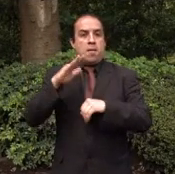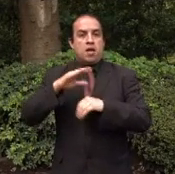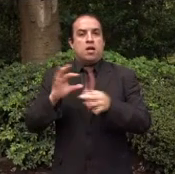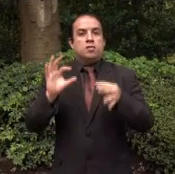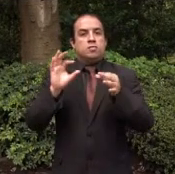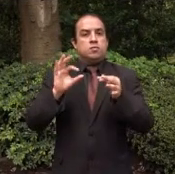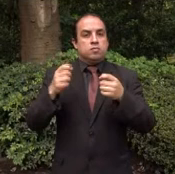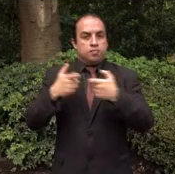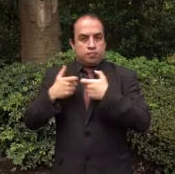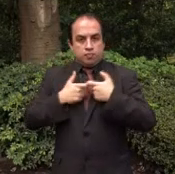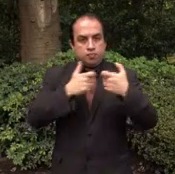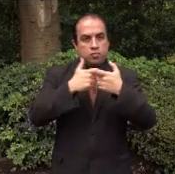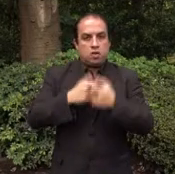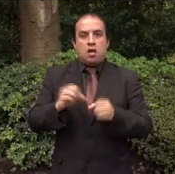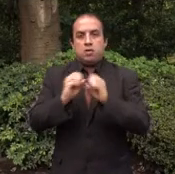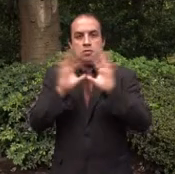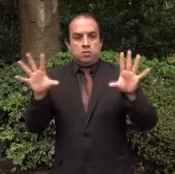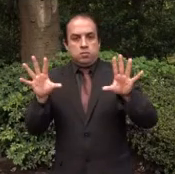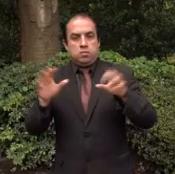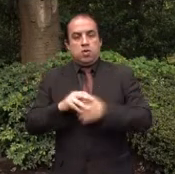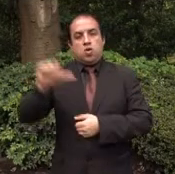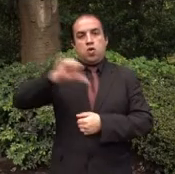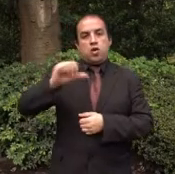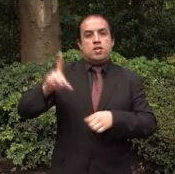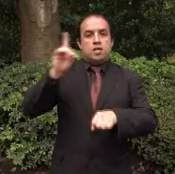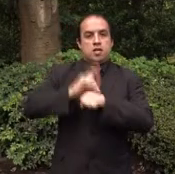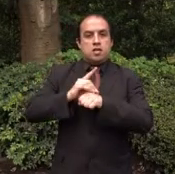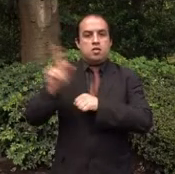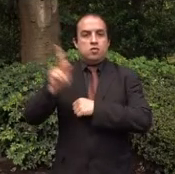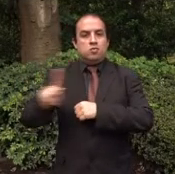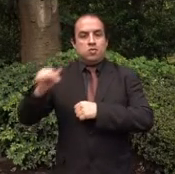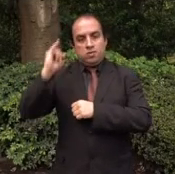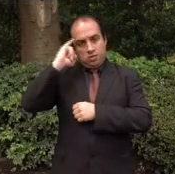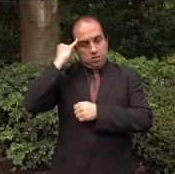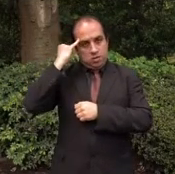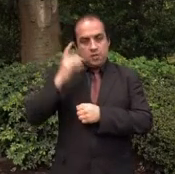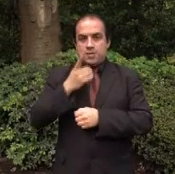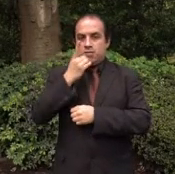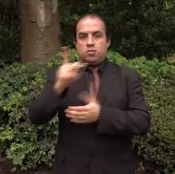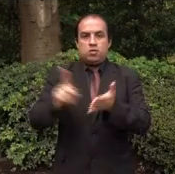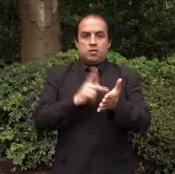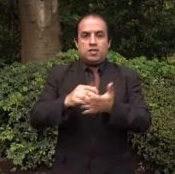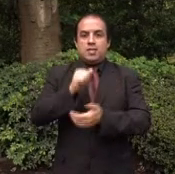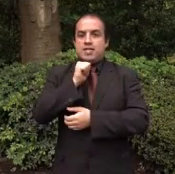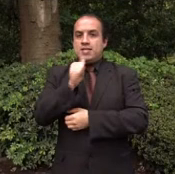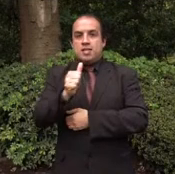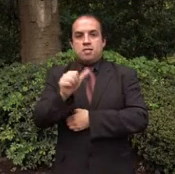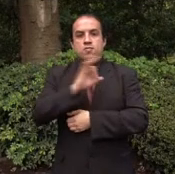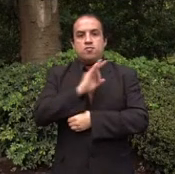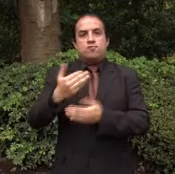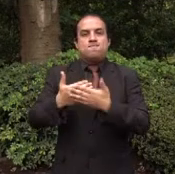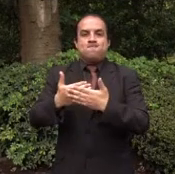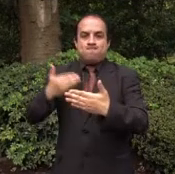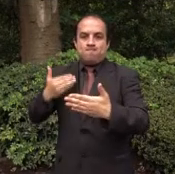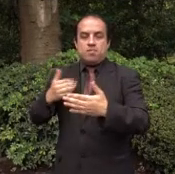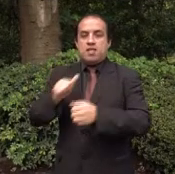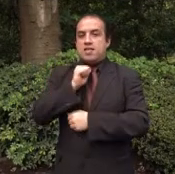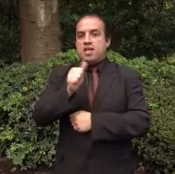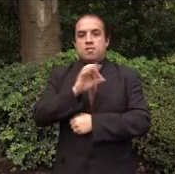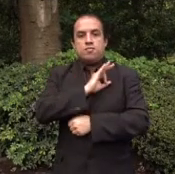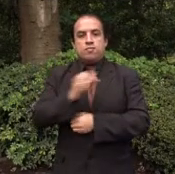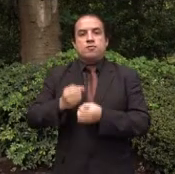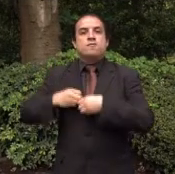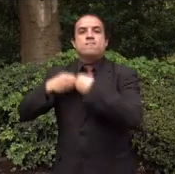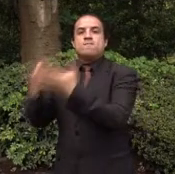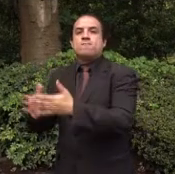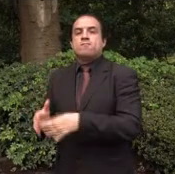transparente. Hoy, en el Día de los Pueblos Indígenas, insistimos que nadie puede quedar atrás y nadie puede quedar fuera de una